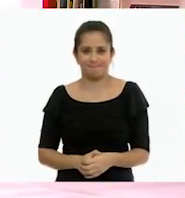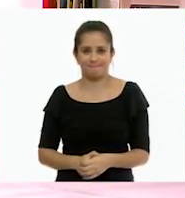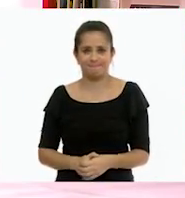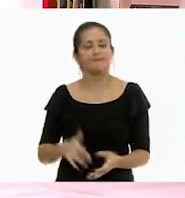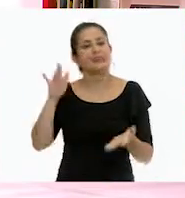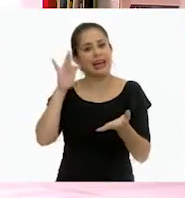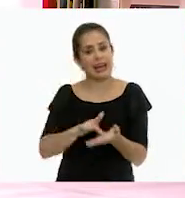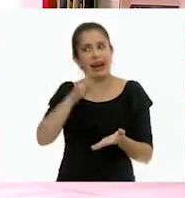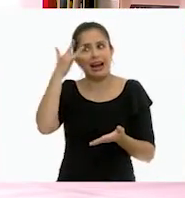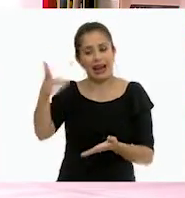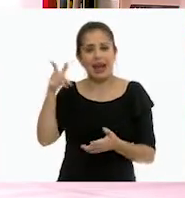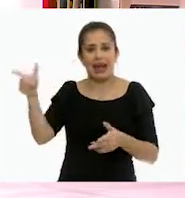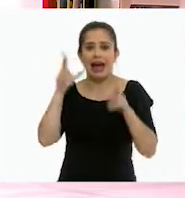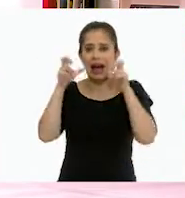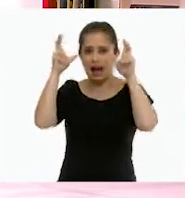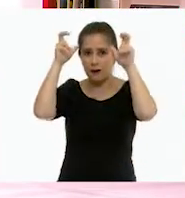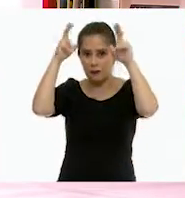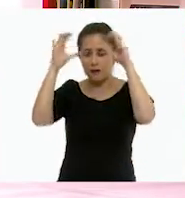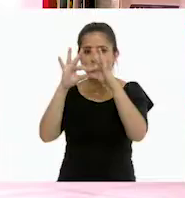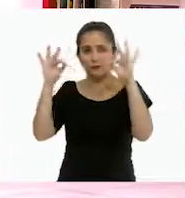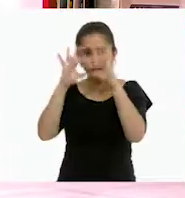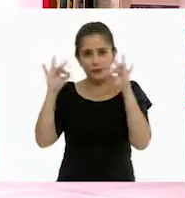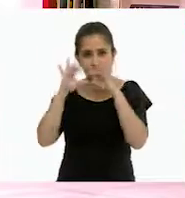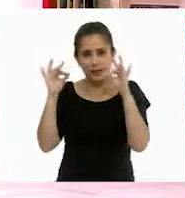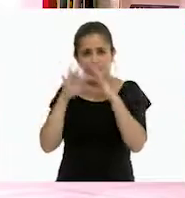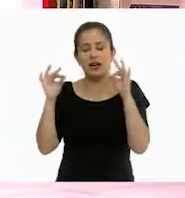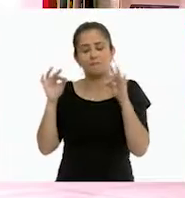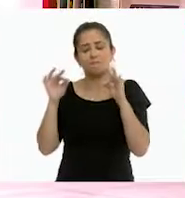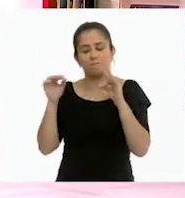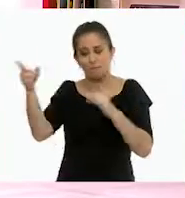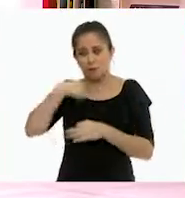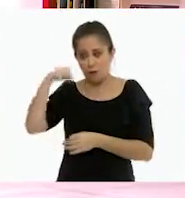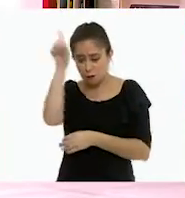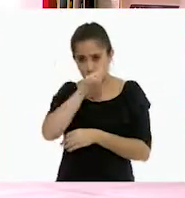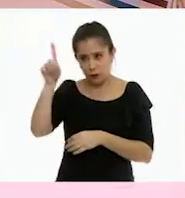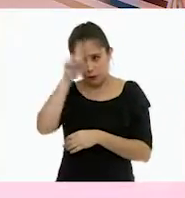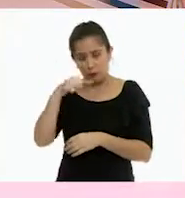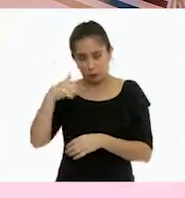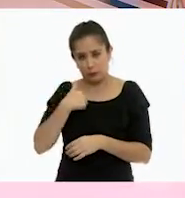Muchas gracias por tu recomendación, Ajolisto. La vamos a seguir al pie de la letra.